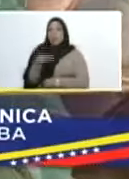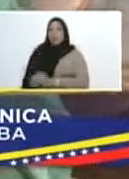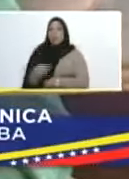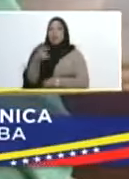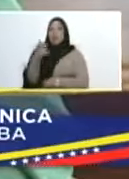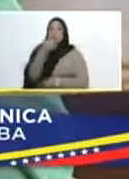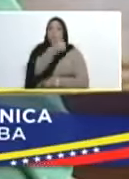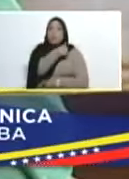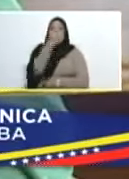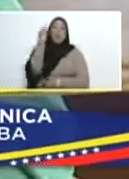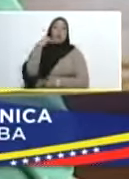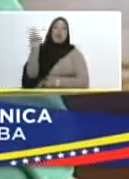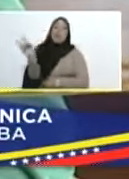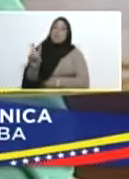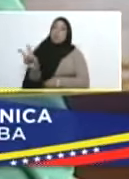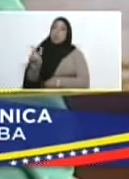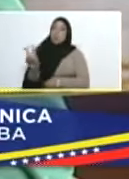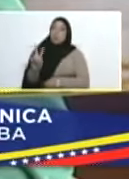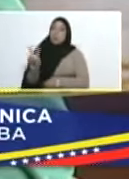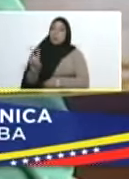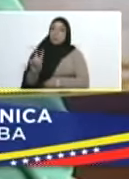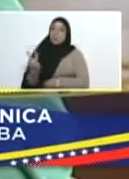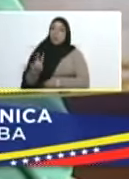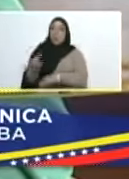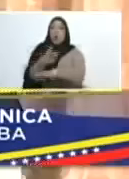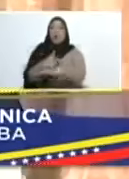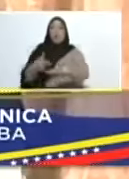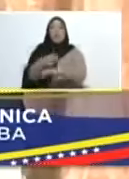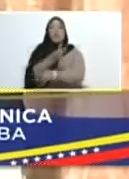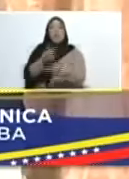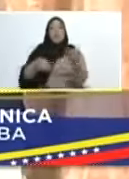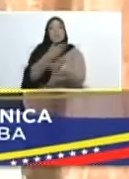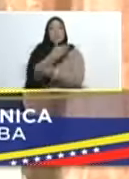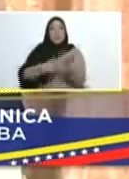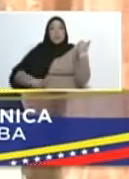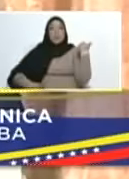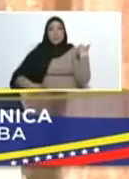la República Bolivariana de Venezuela, vicepresidentes de gobierno,